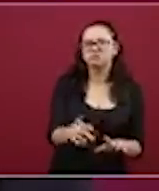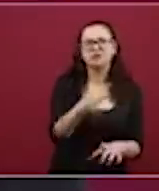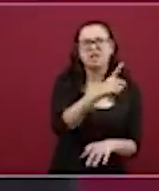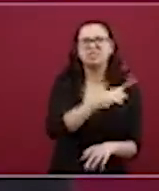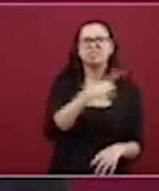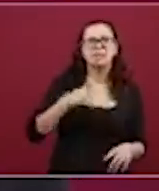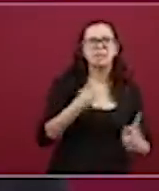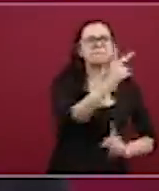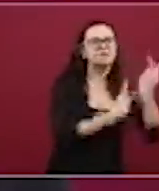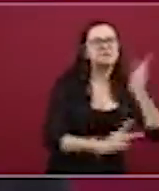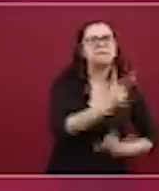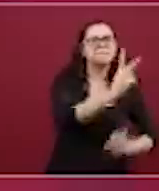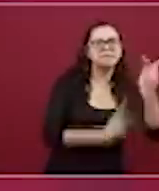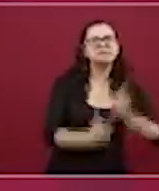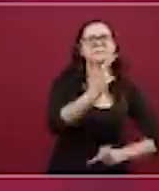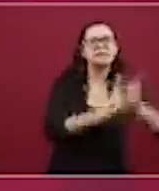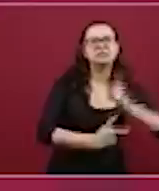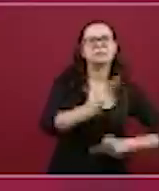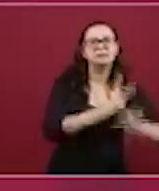la deuda,